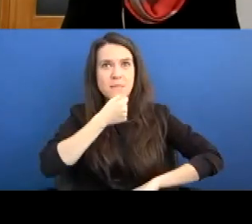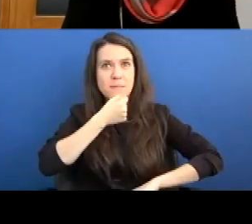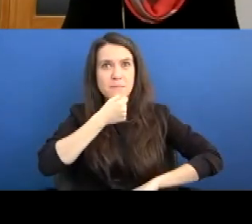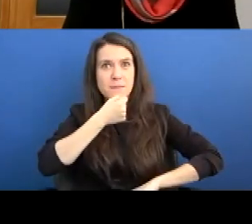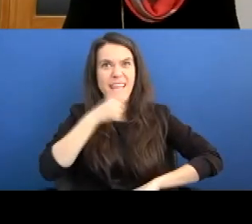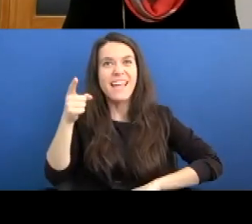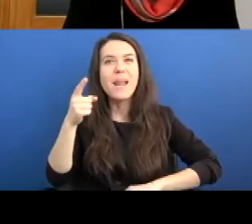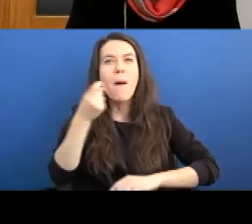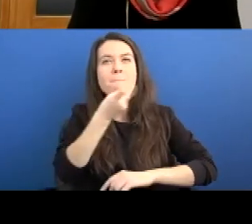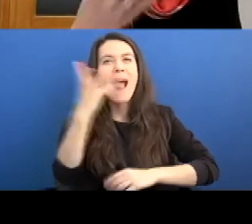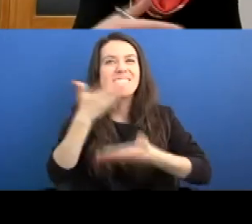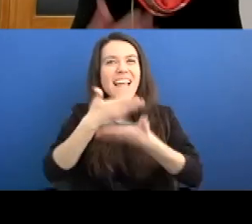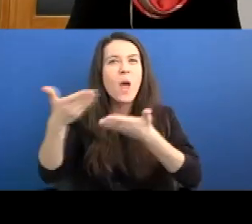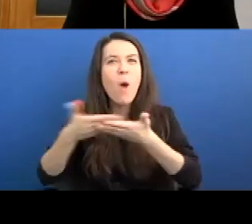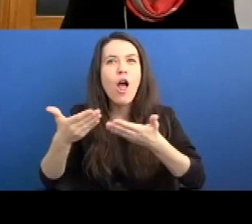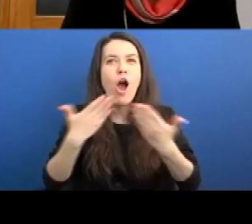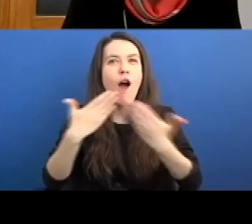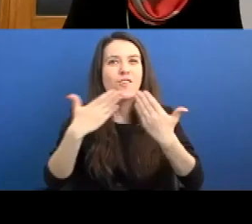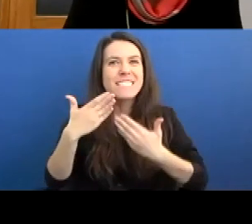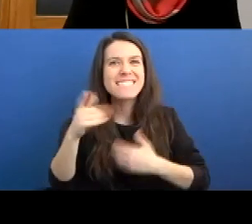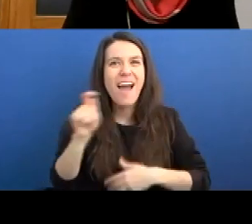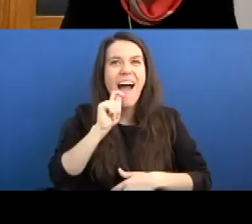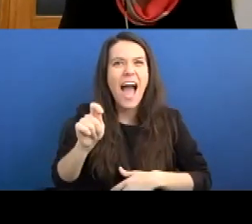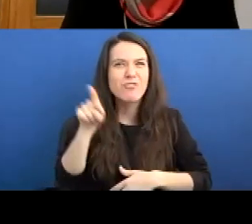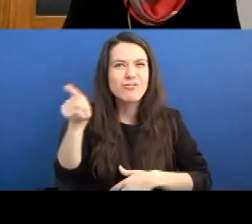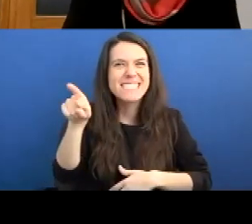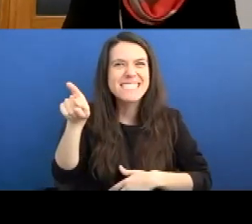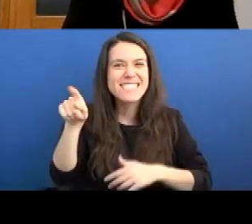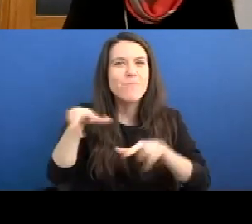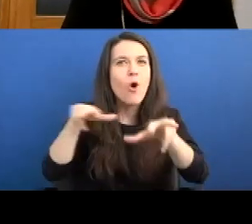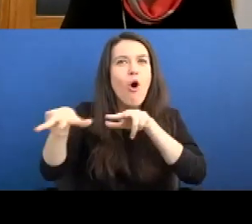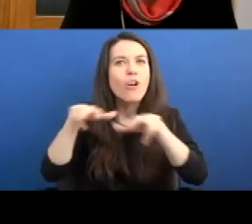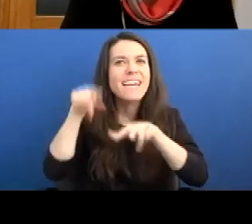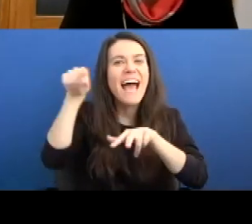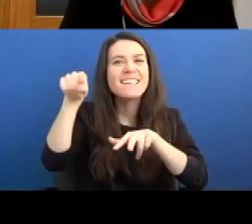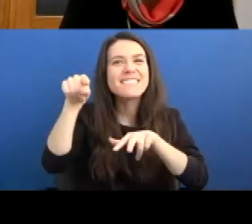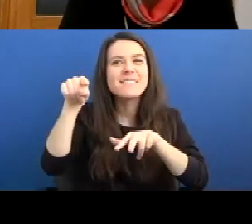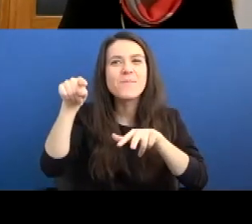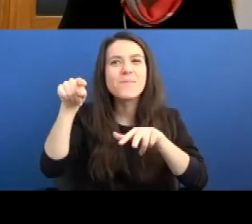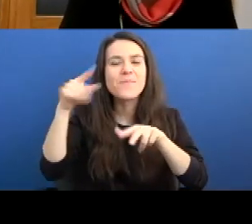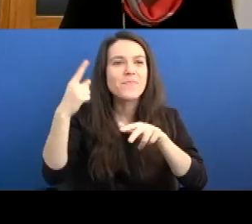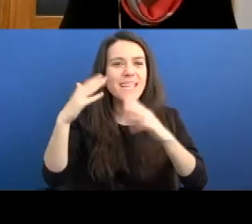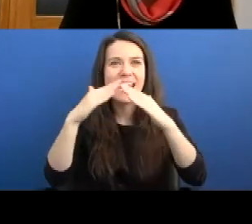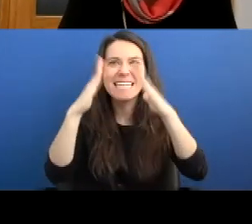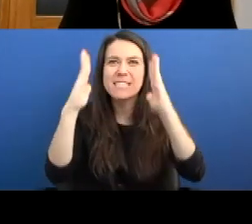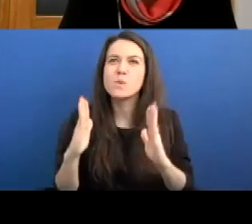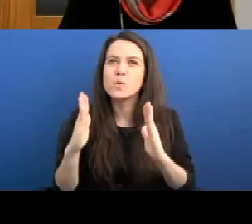una conferencia multilingüe en Hungría, una conferencia organizada por el Instituto